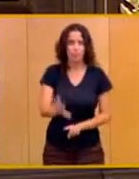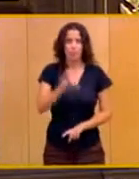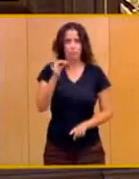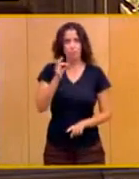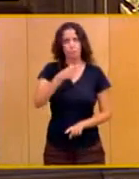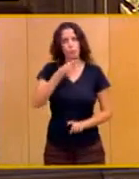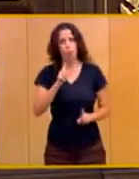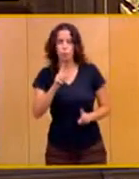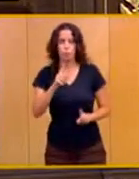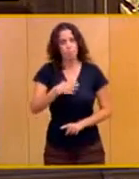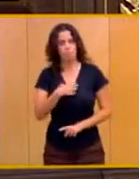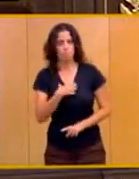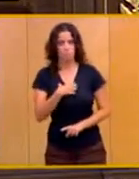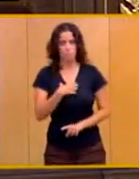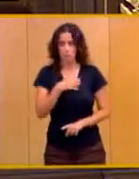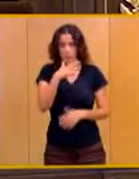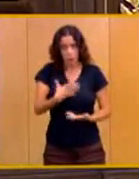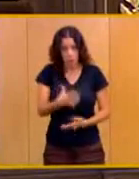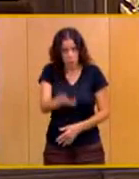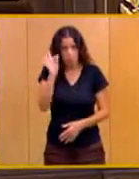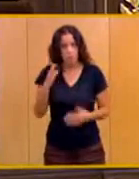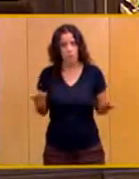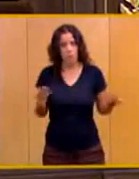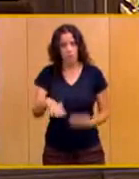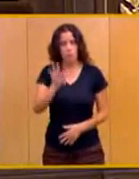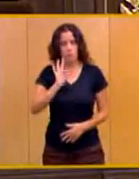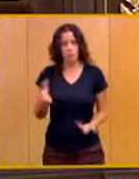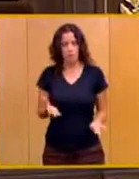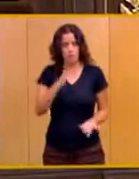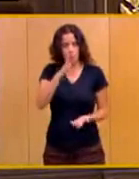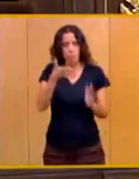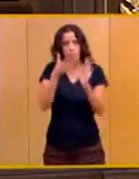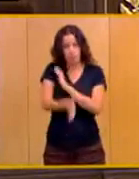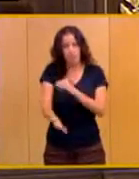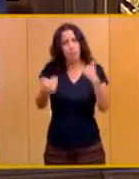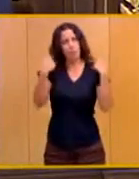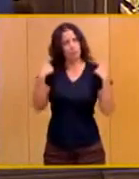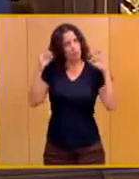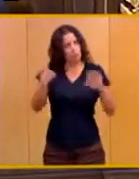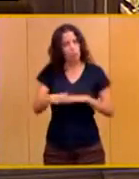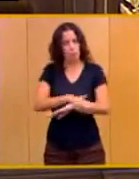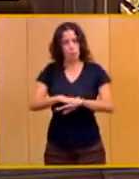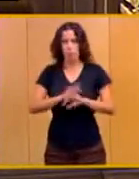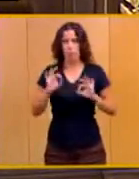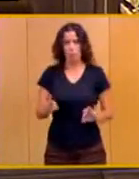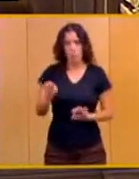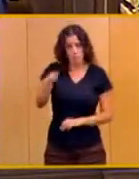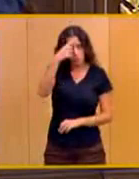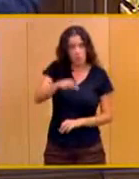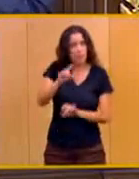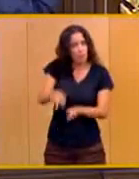hemos tomado, porque es el ejercicio de la responsabilidad de Gobierno. Y usted sabe, como yo, que